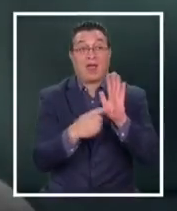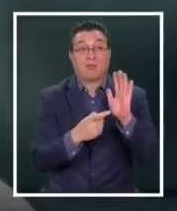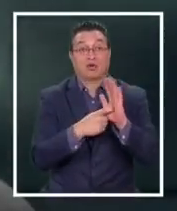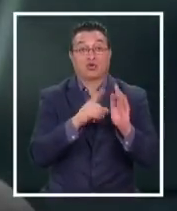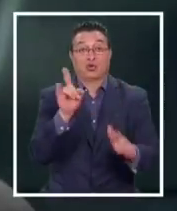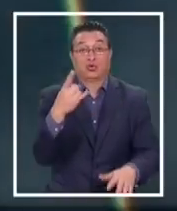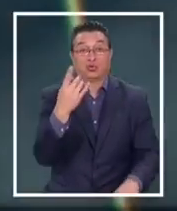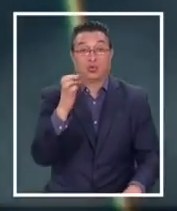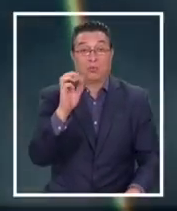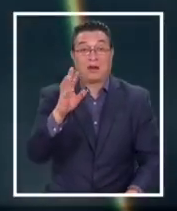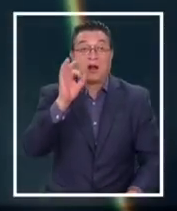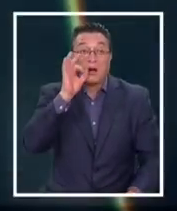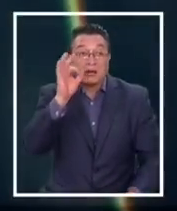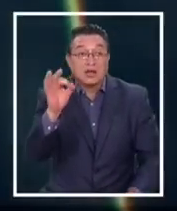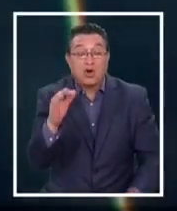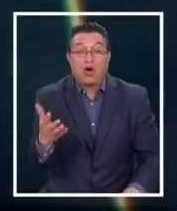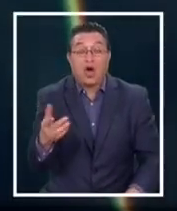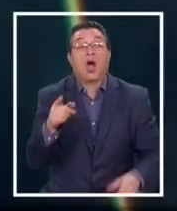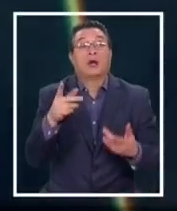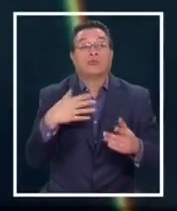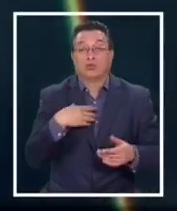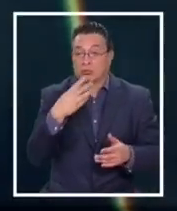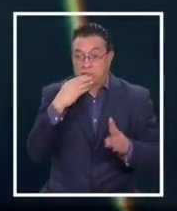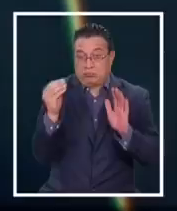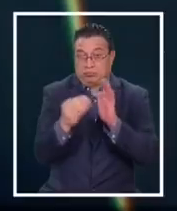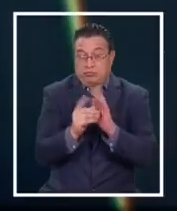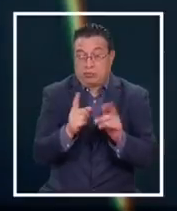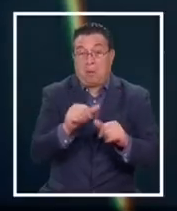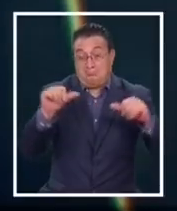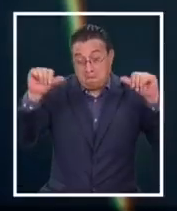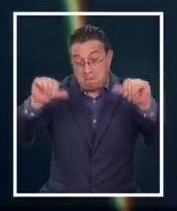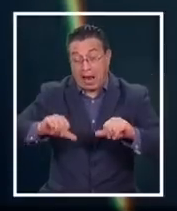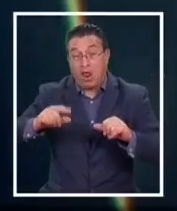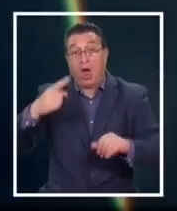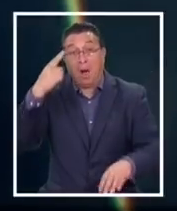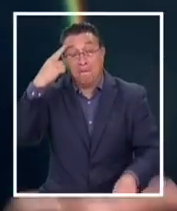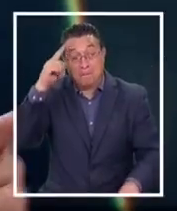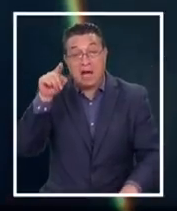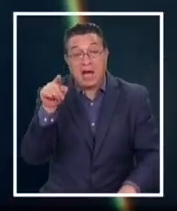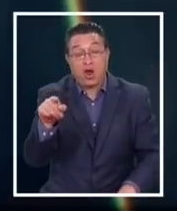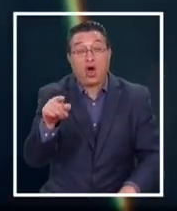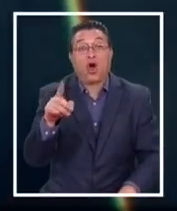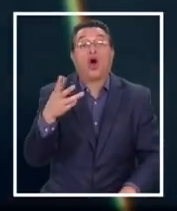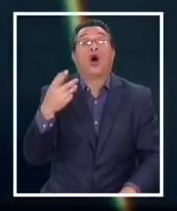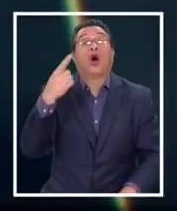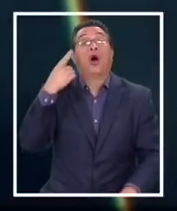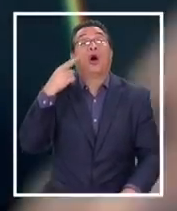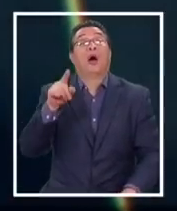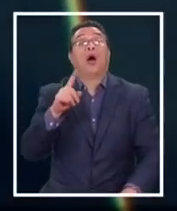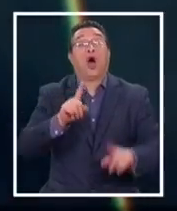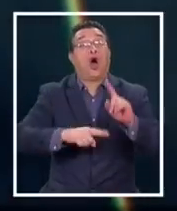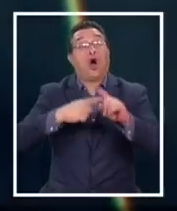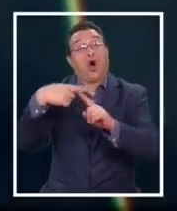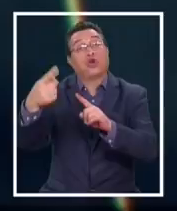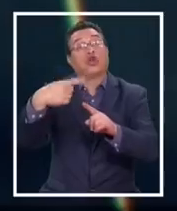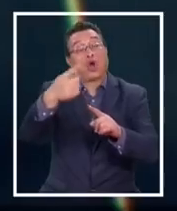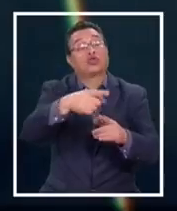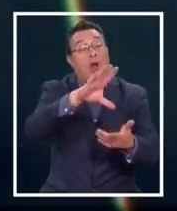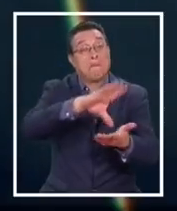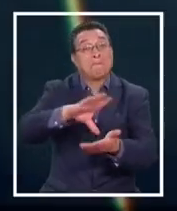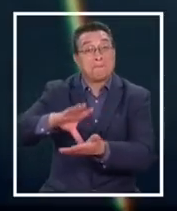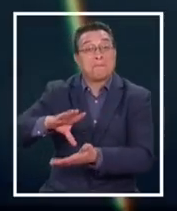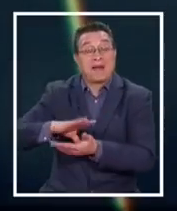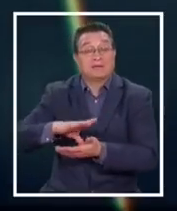super ricos no es un. Bueno, pero yo no se lo puse, yo encuentro que es pésimo, pero es un impuesto que en otros países la gente que tiene